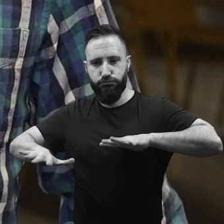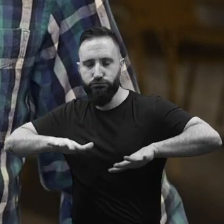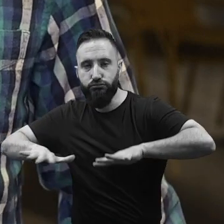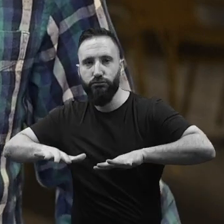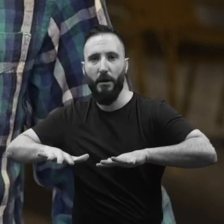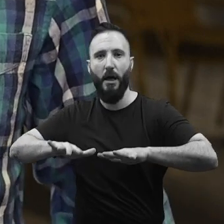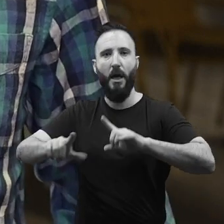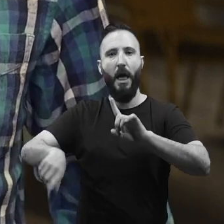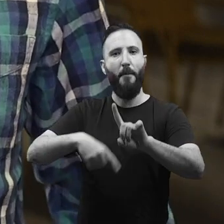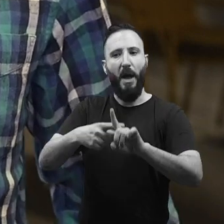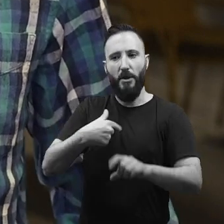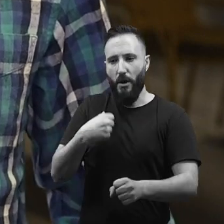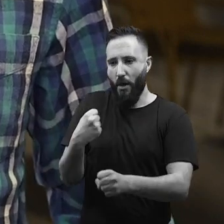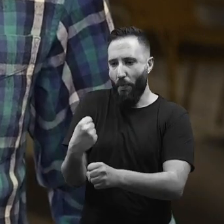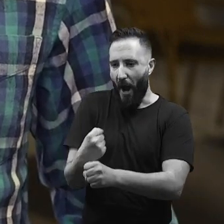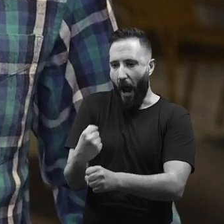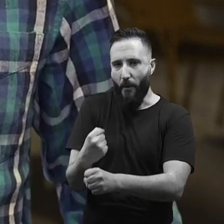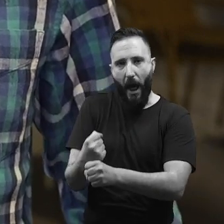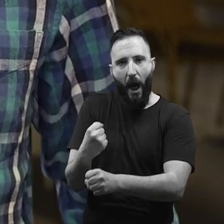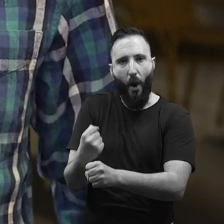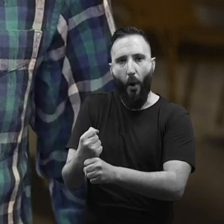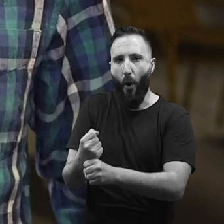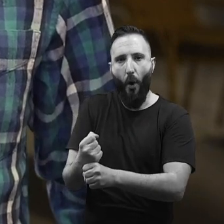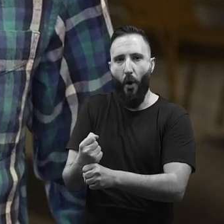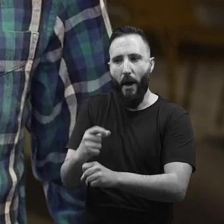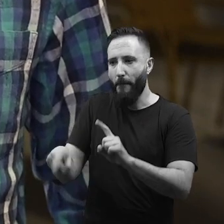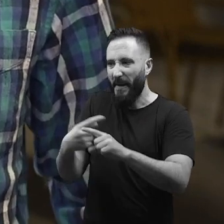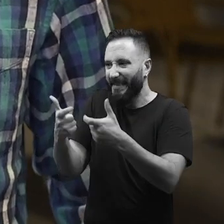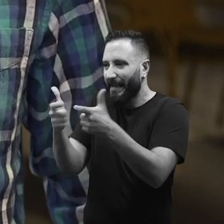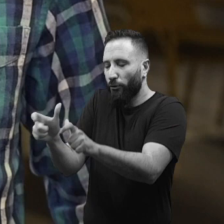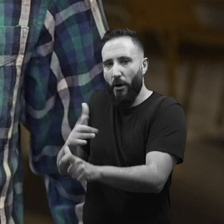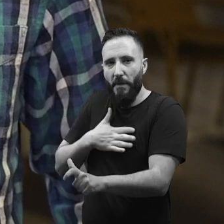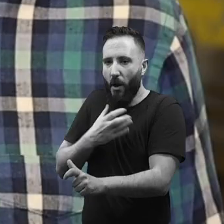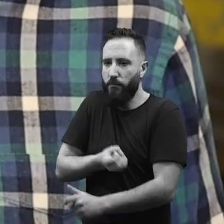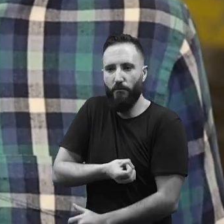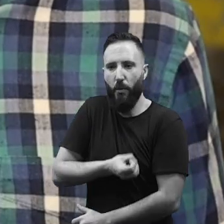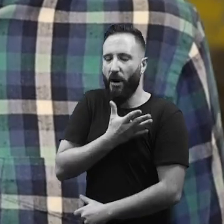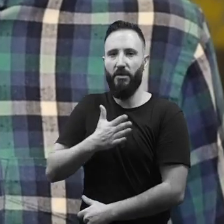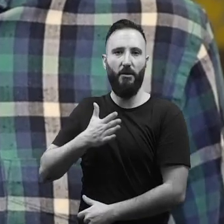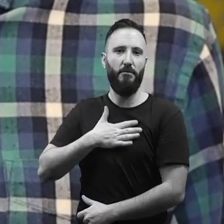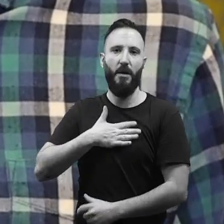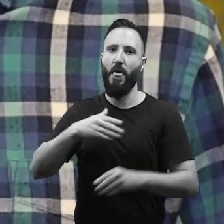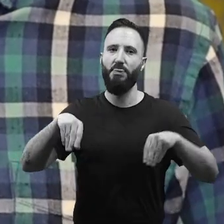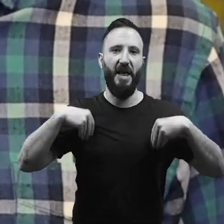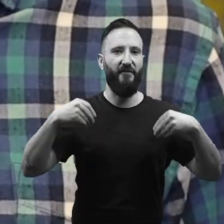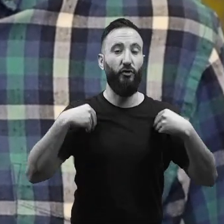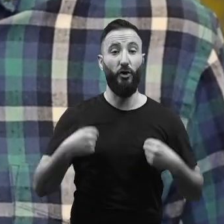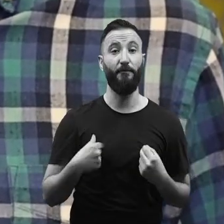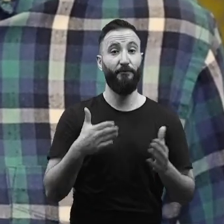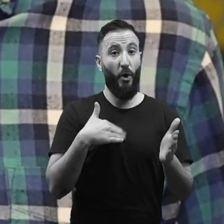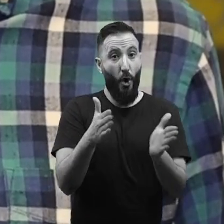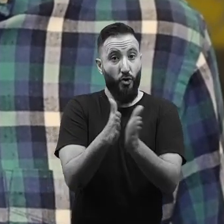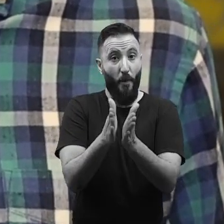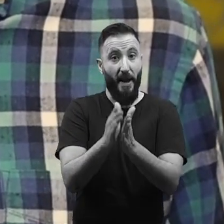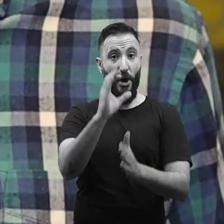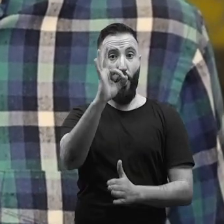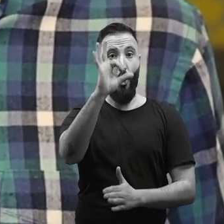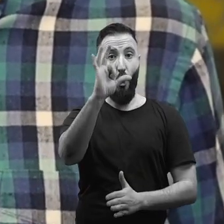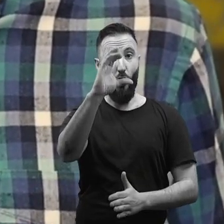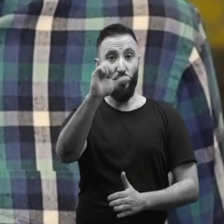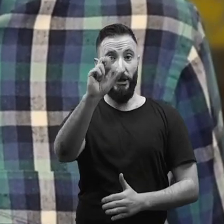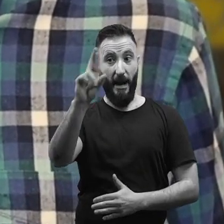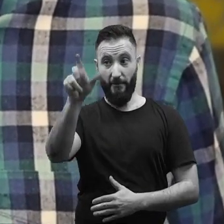muevo y que disfruto de mi trabajo y de mi sector. Tengo un compañero que se